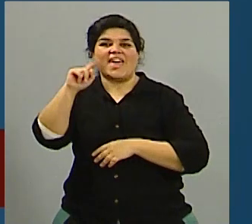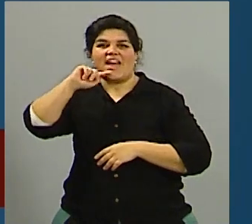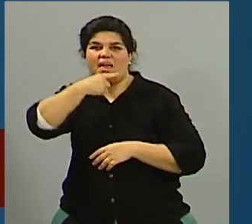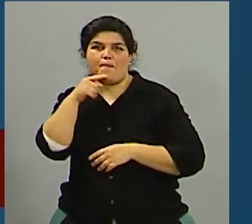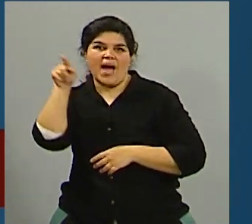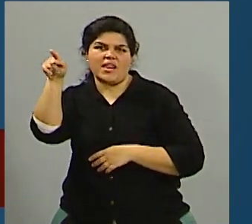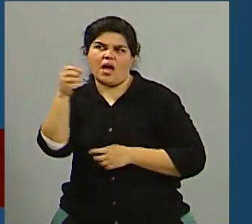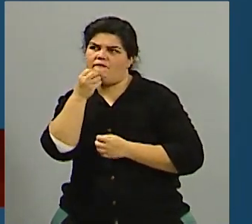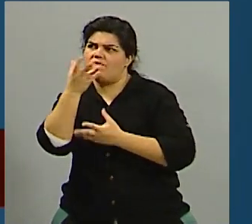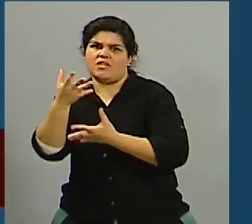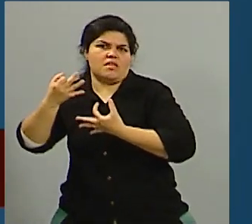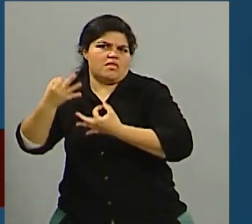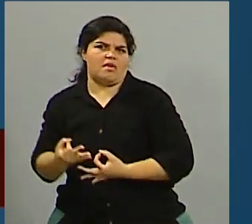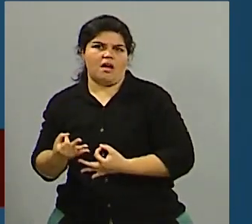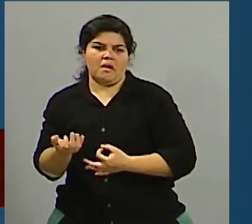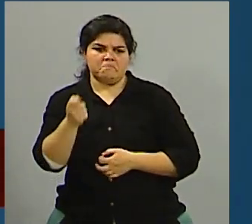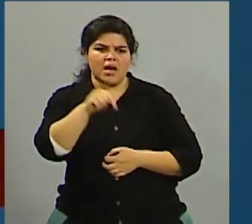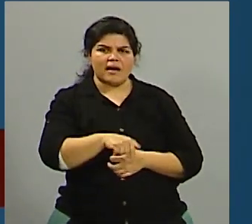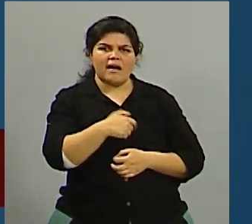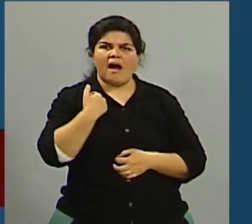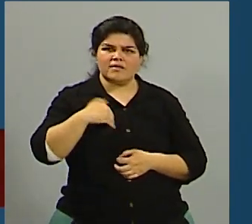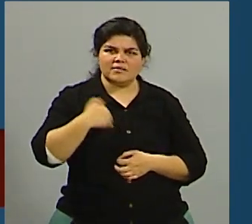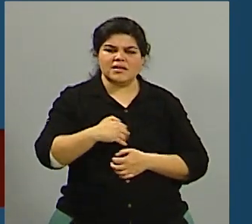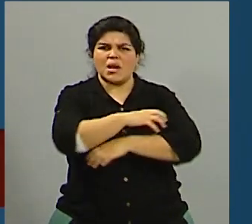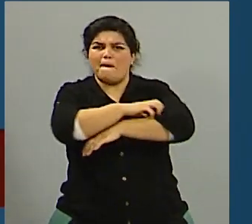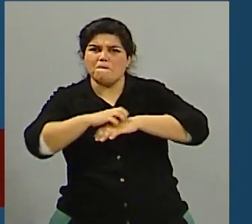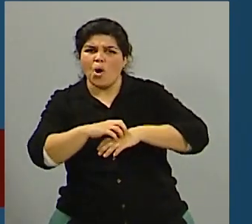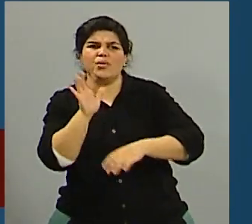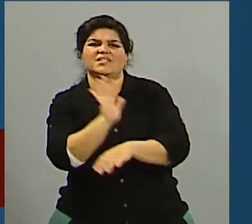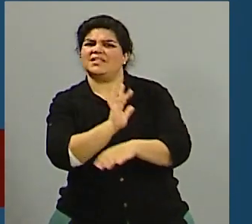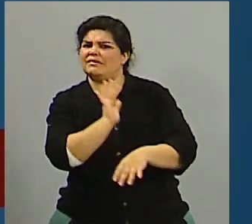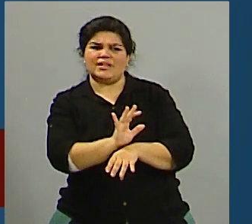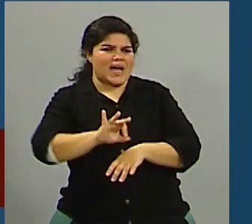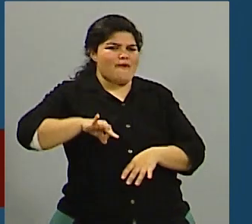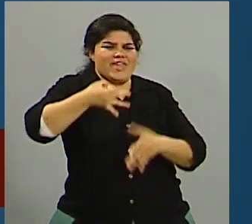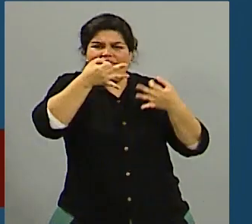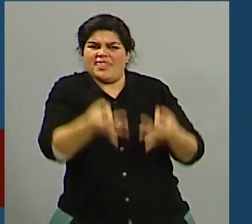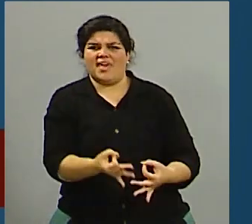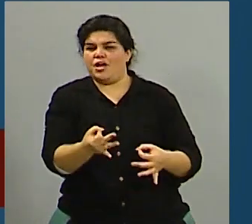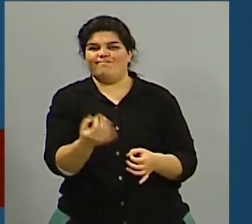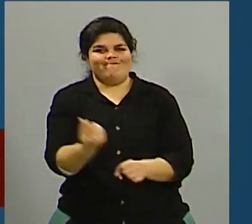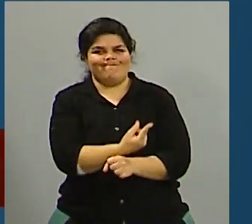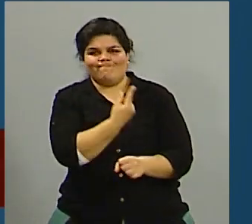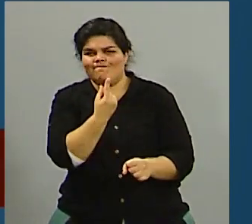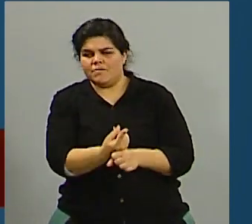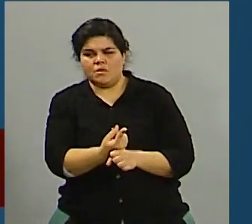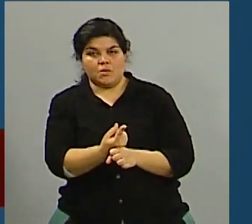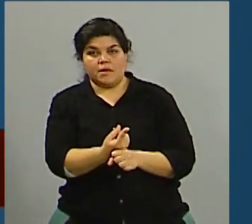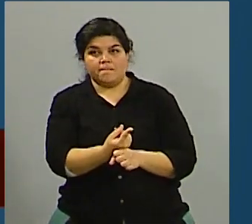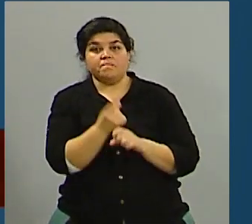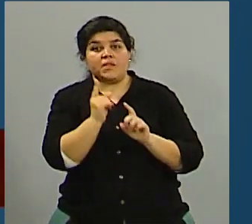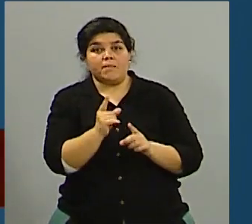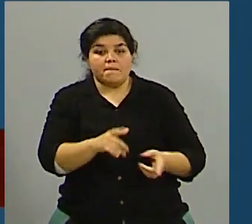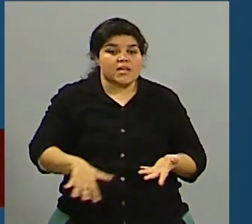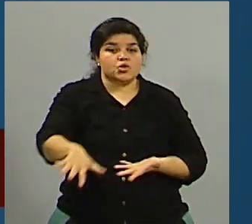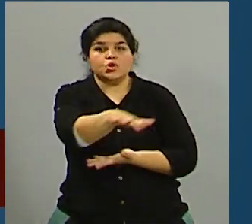en la Argentina. Tal cual. De todos modos, en términos relativos y en el contexto de la sociedad en la que vos vivís, sos